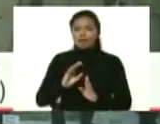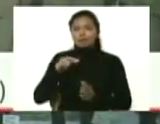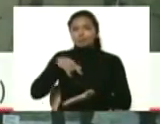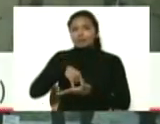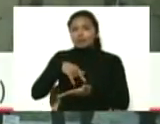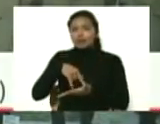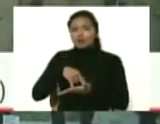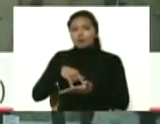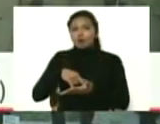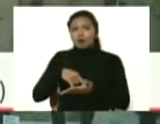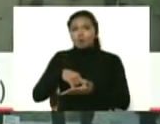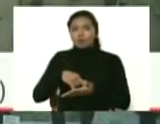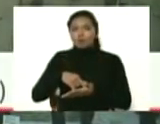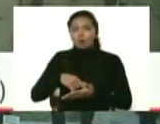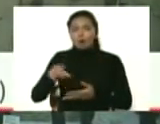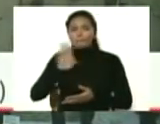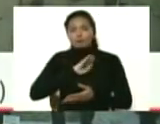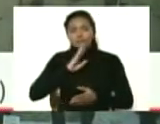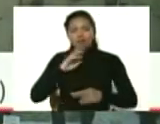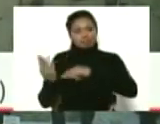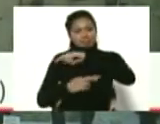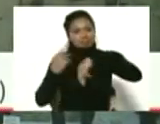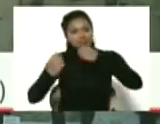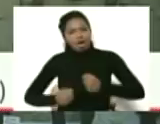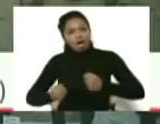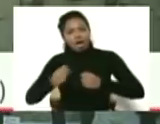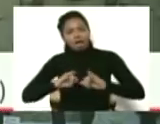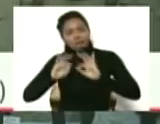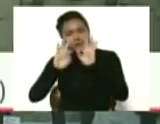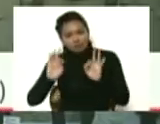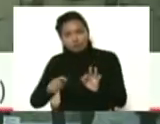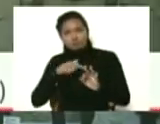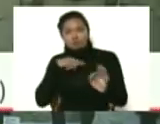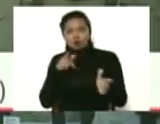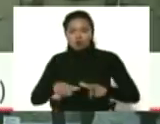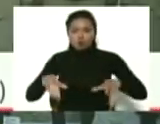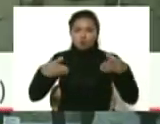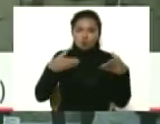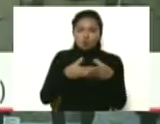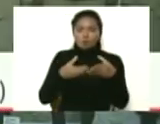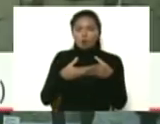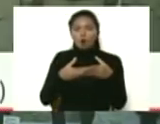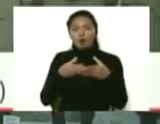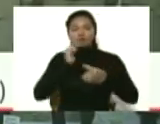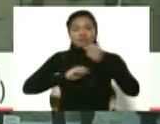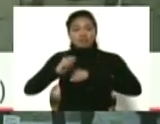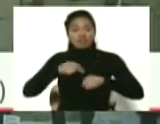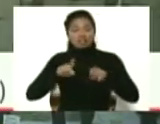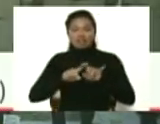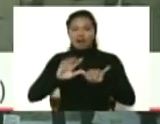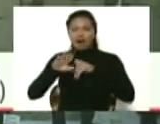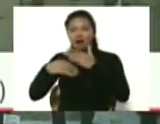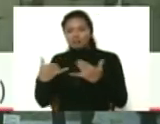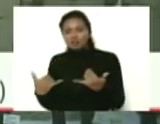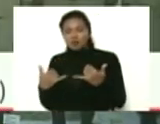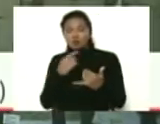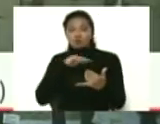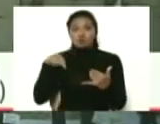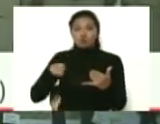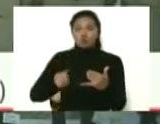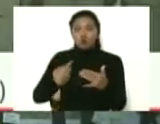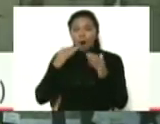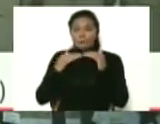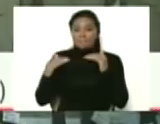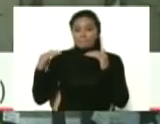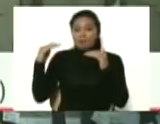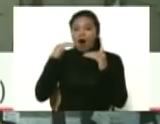Carabobo, pulmón de la revolución. Acá está Agrupamiento Popular de Defensa. Tenemos una